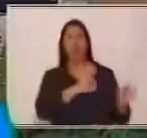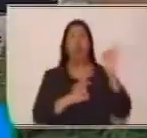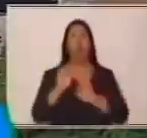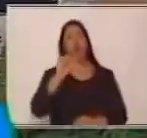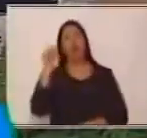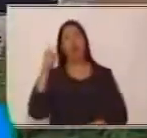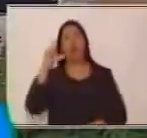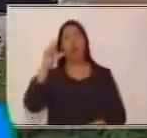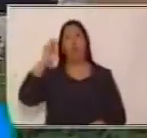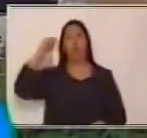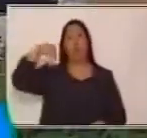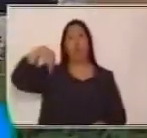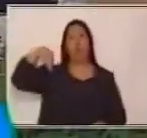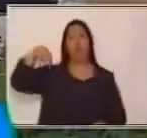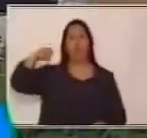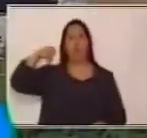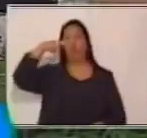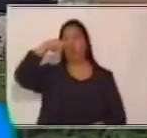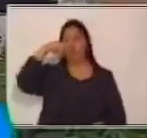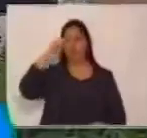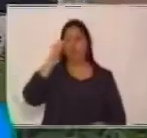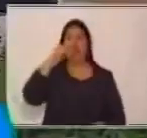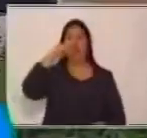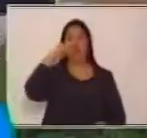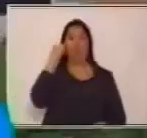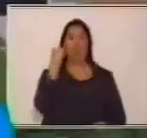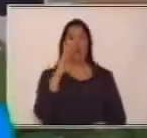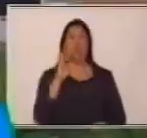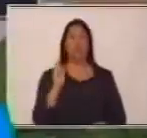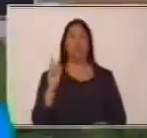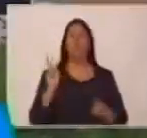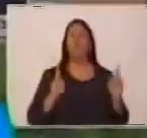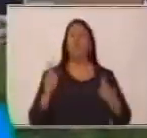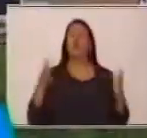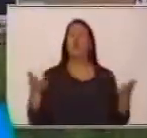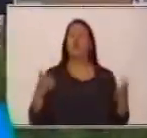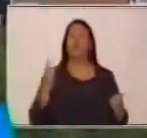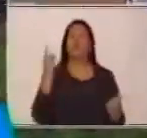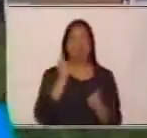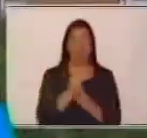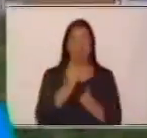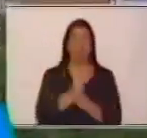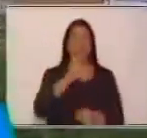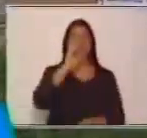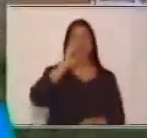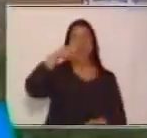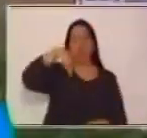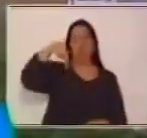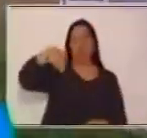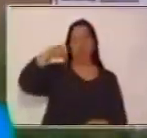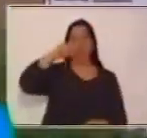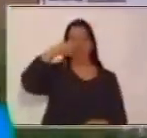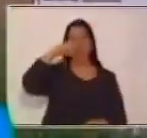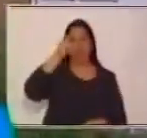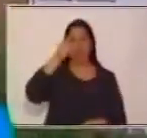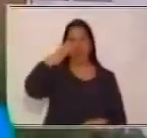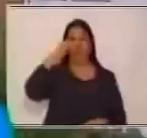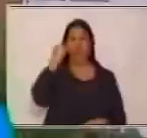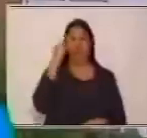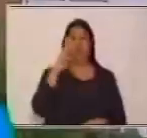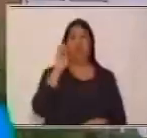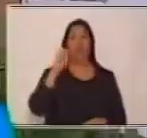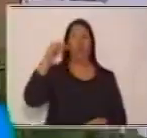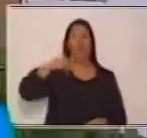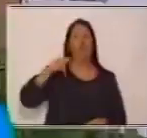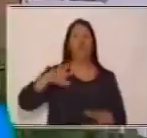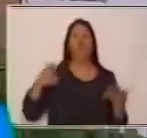Correcto, el connotativo. Y esto cae en el tema de hoy, las figuras literarias. Vamos a